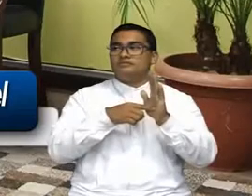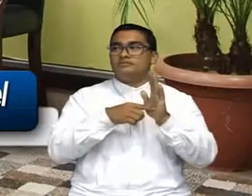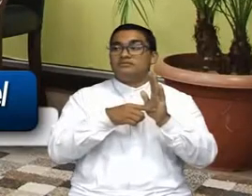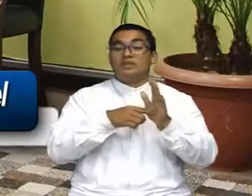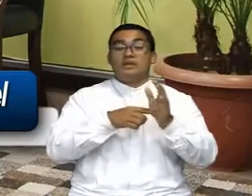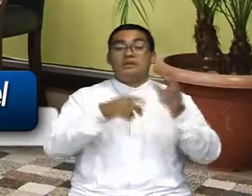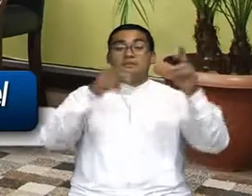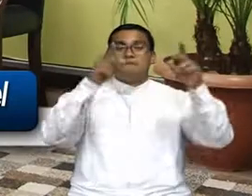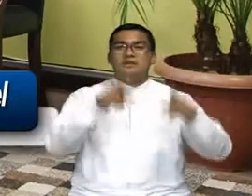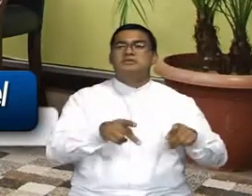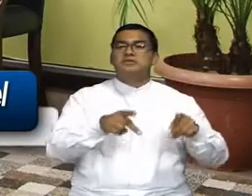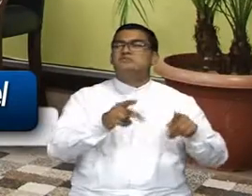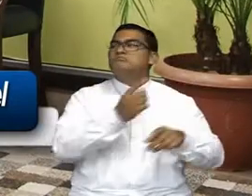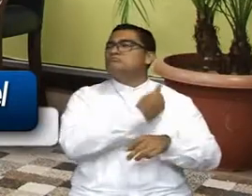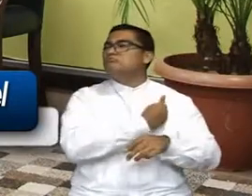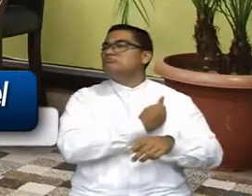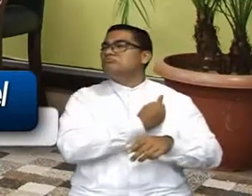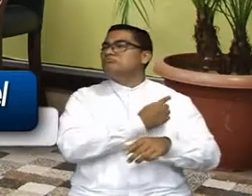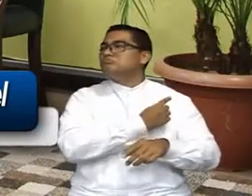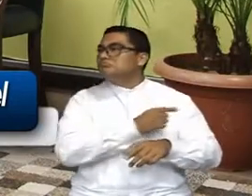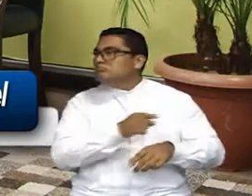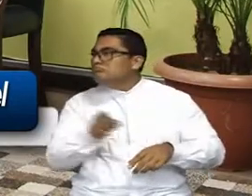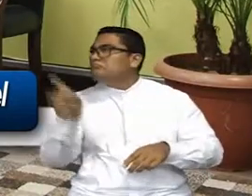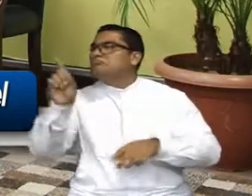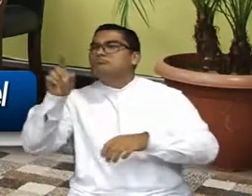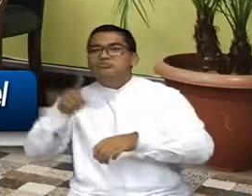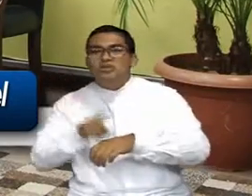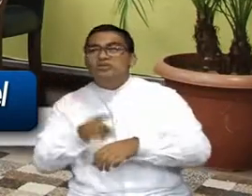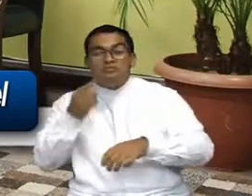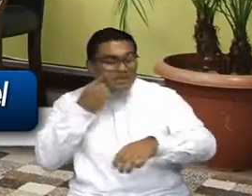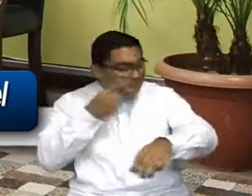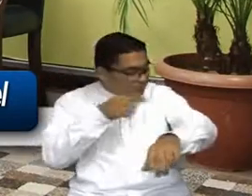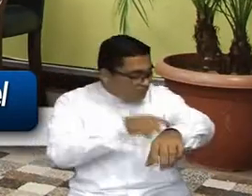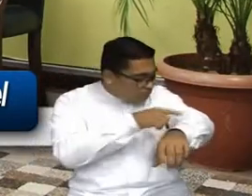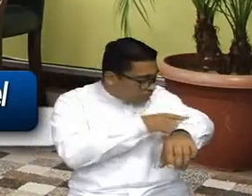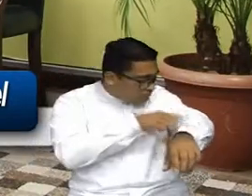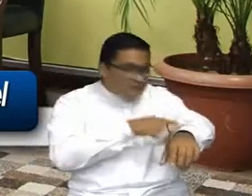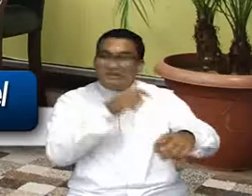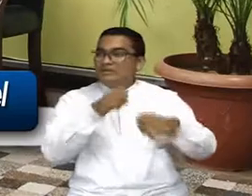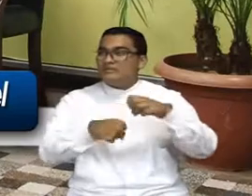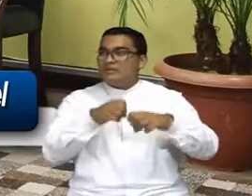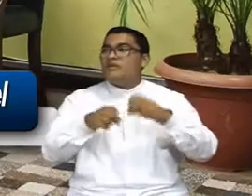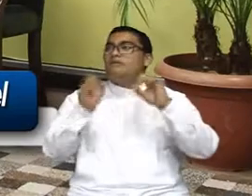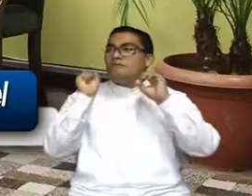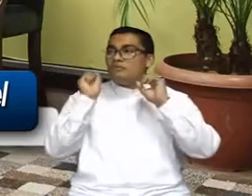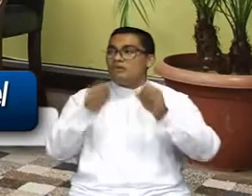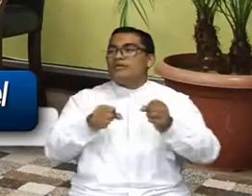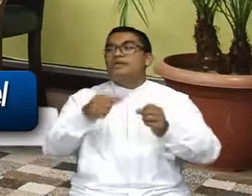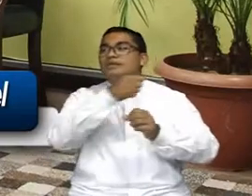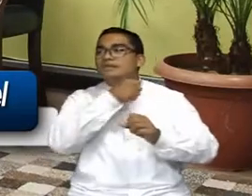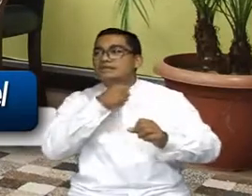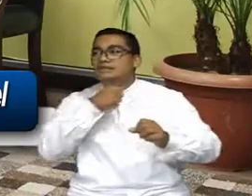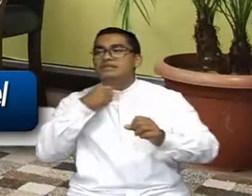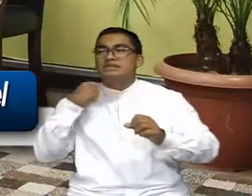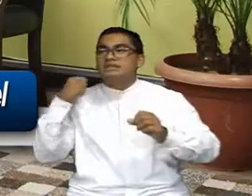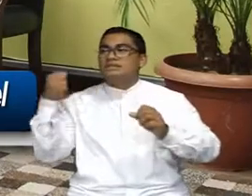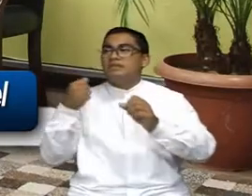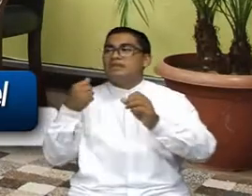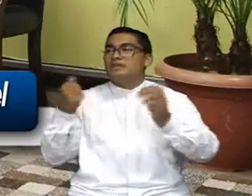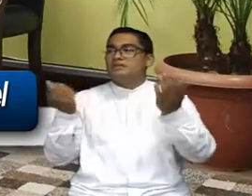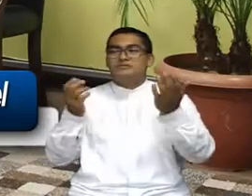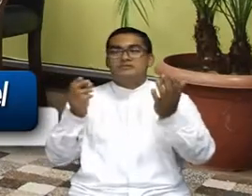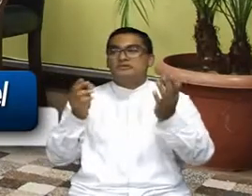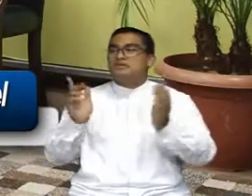consulta refiriendo de que le salieron moretones en la piel, nosotros podemos hacer exámenes tan básicos que los tenemos uh-huh. disponibles en